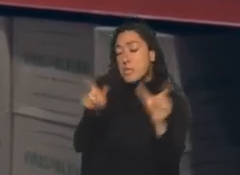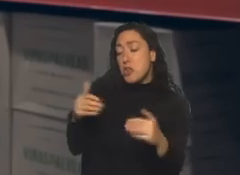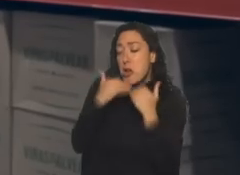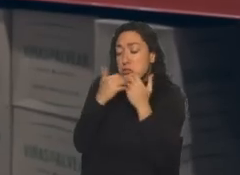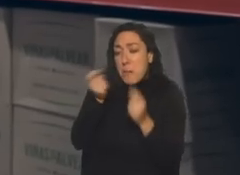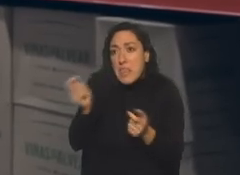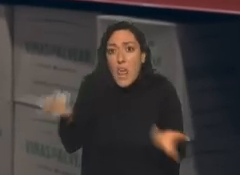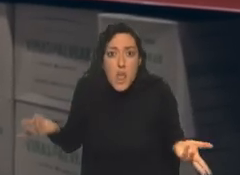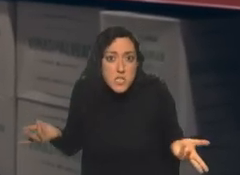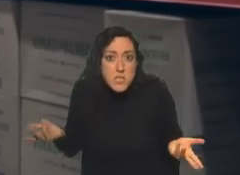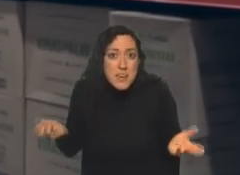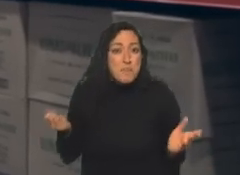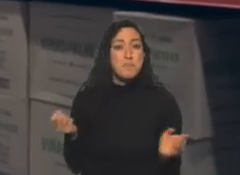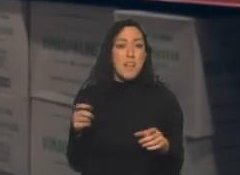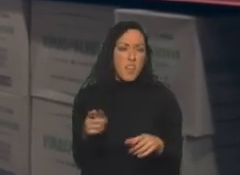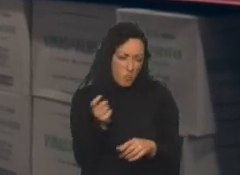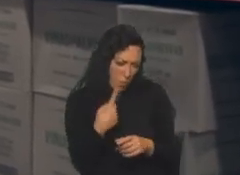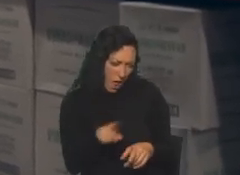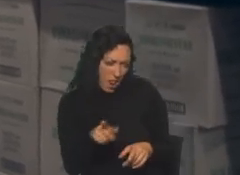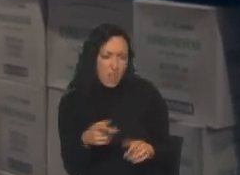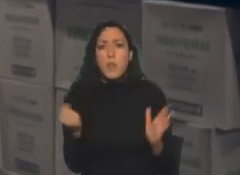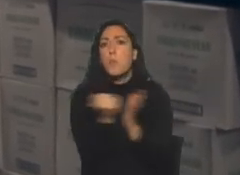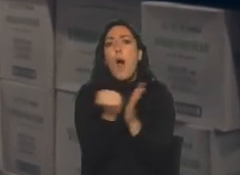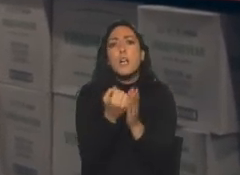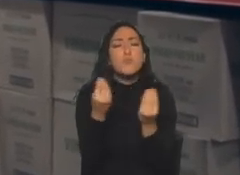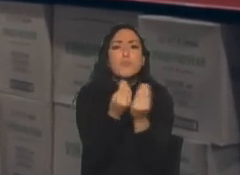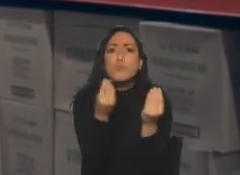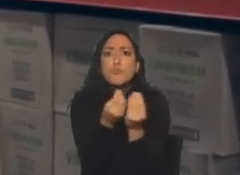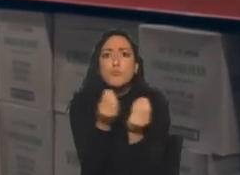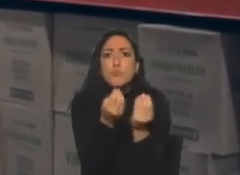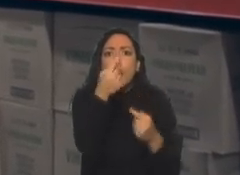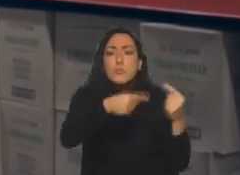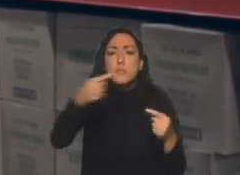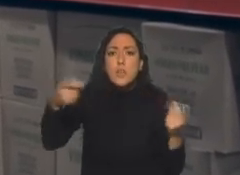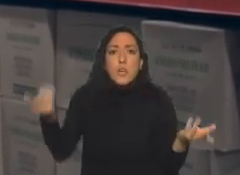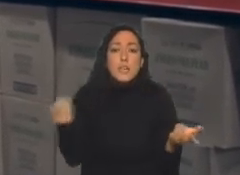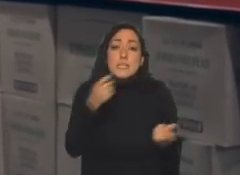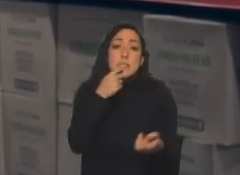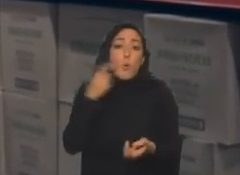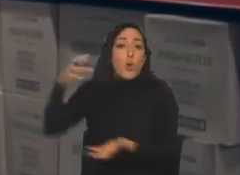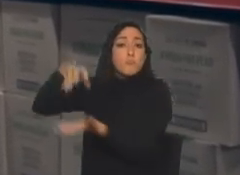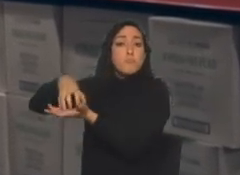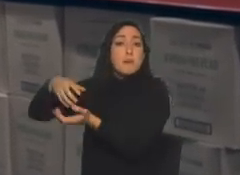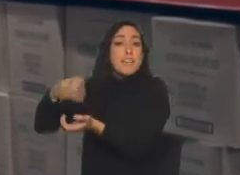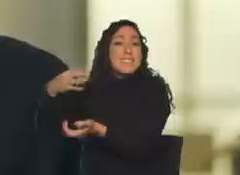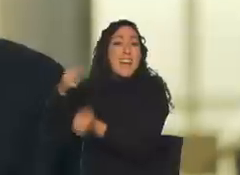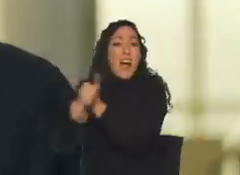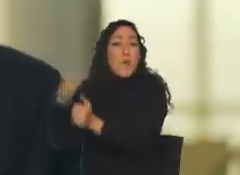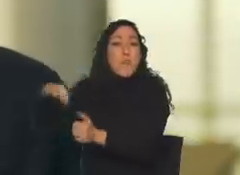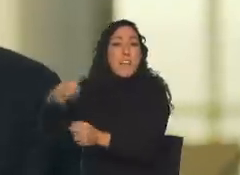muchas marcas. Cuando vos tenés ese nivel de concentración, los precios los manejas